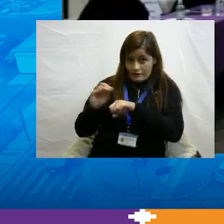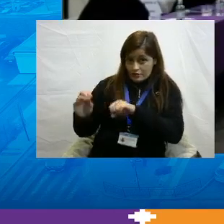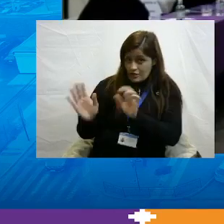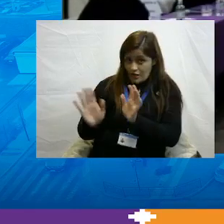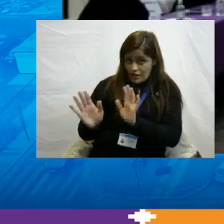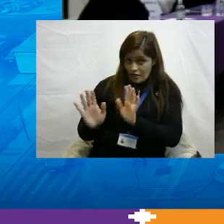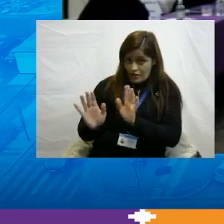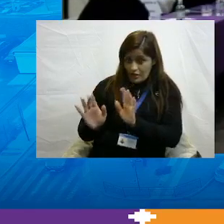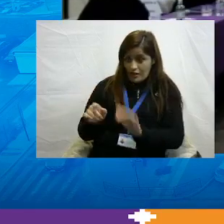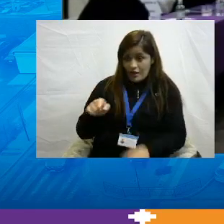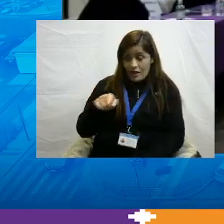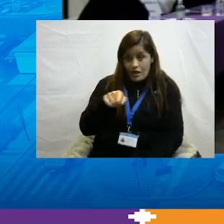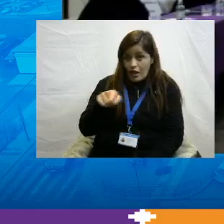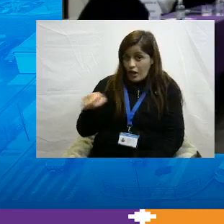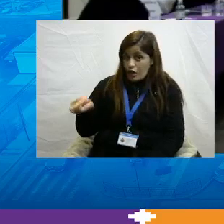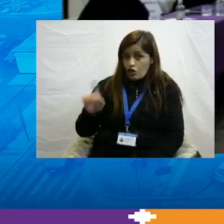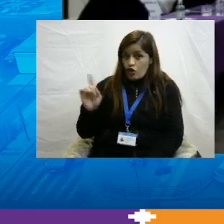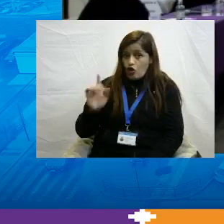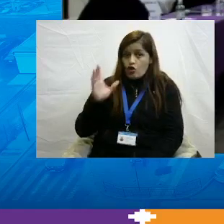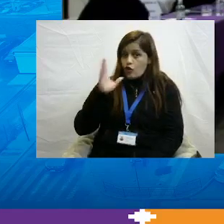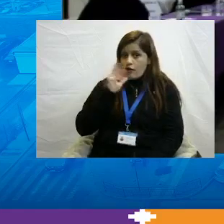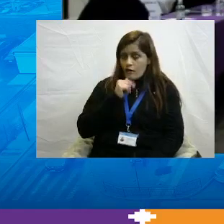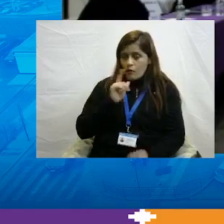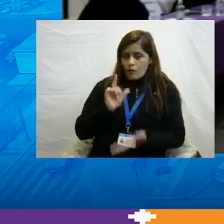dice que ellos no están en el lugar.